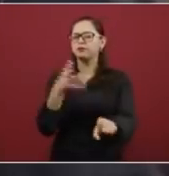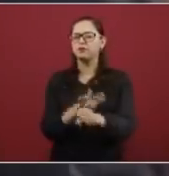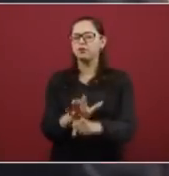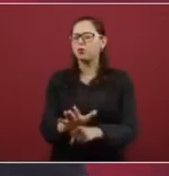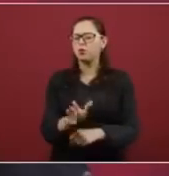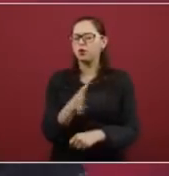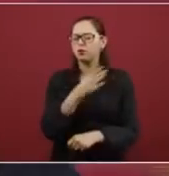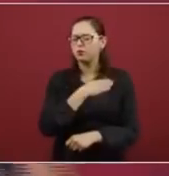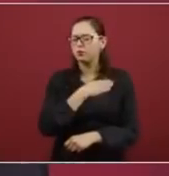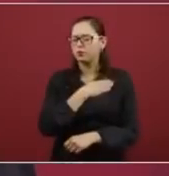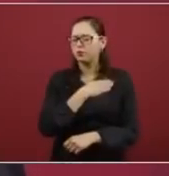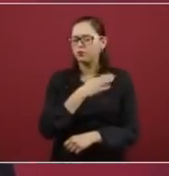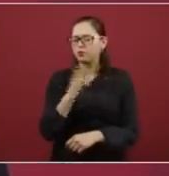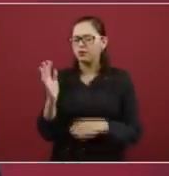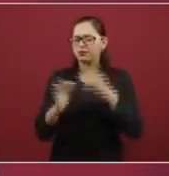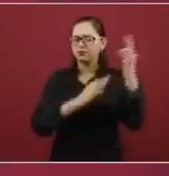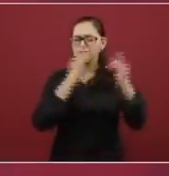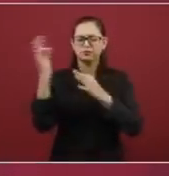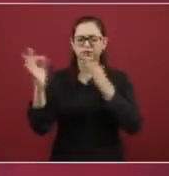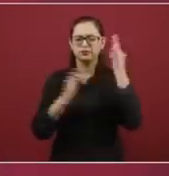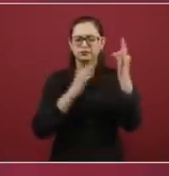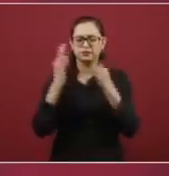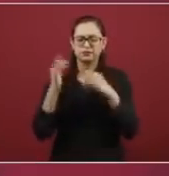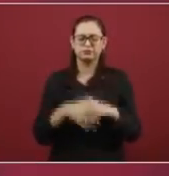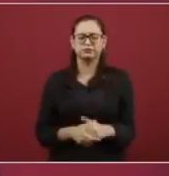Que nos hace